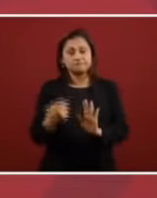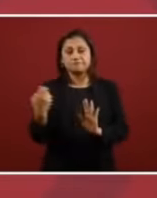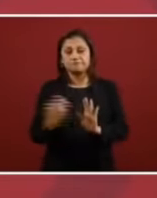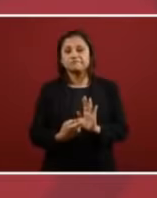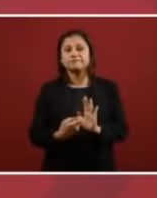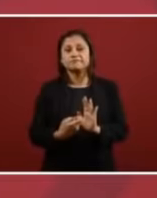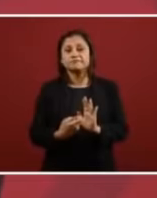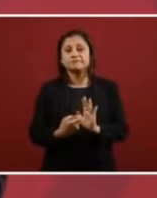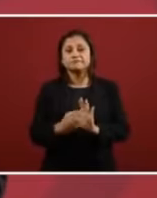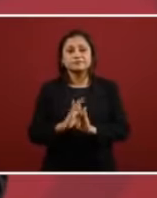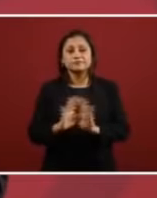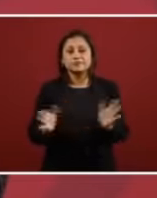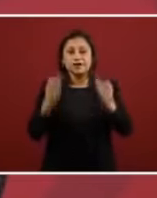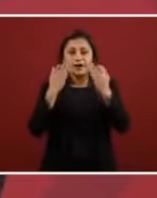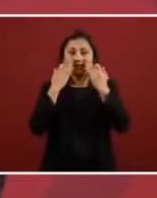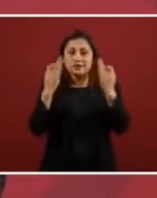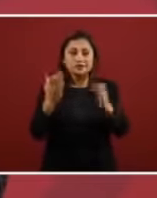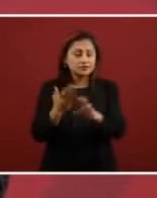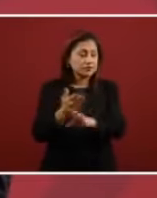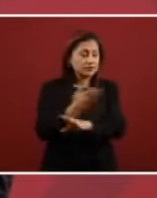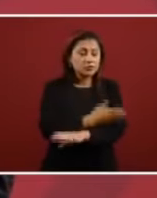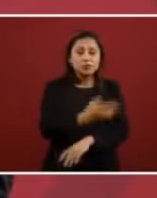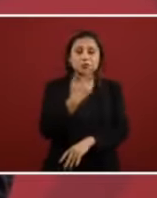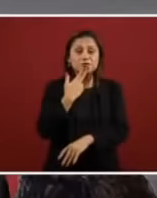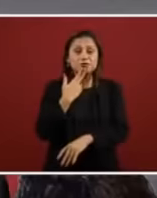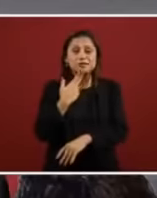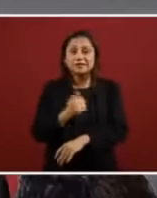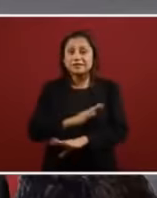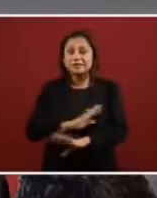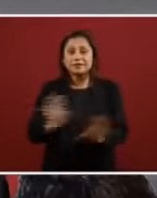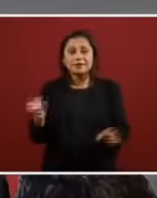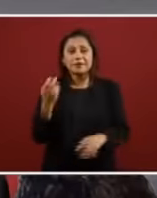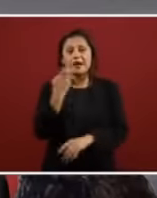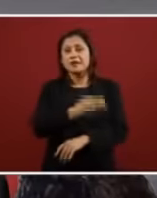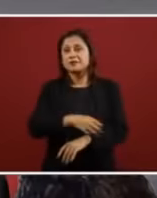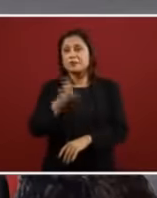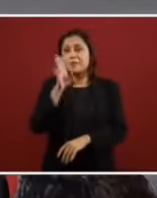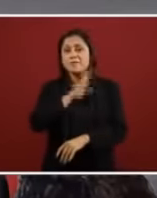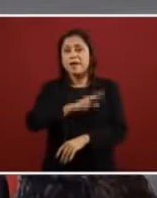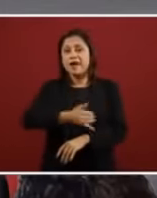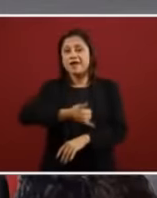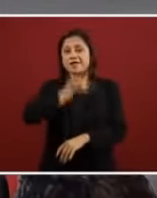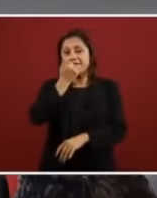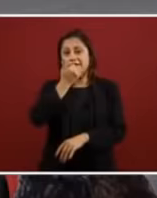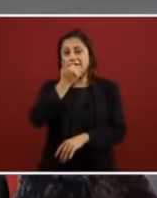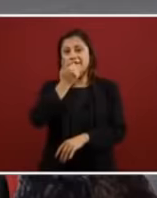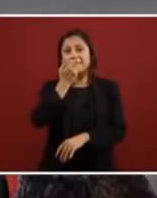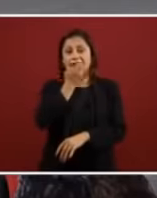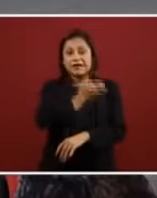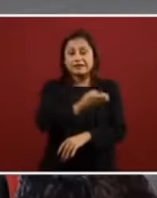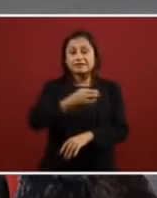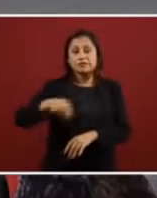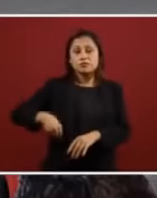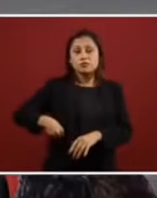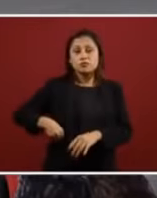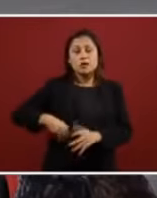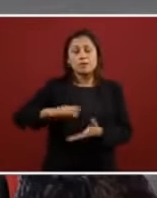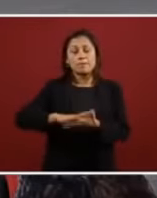que no funciona eso fue un fracaso eso ocasionó más violencia